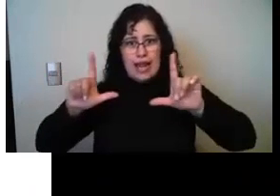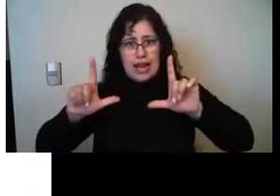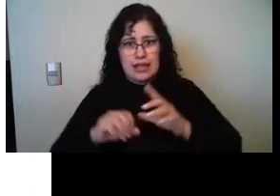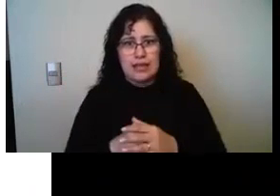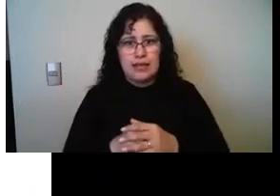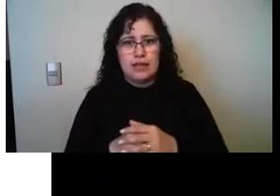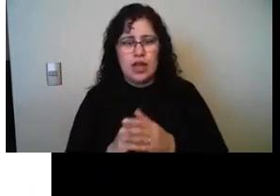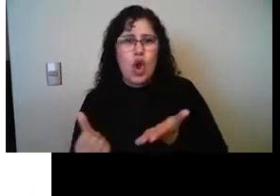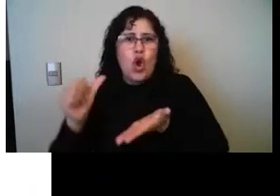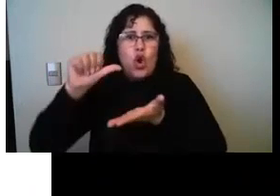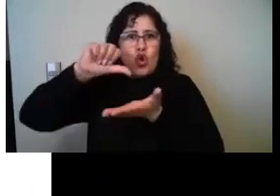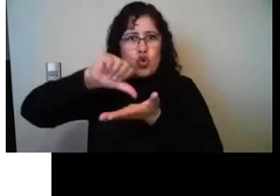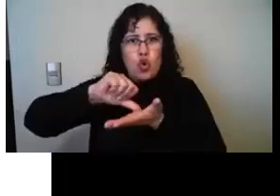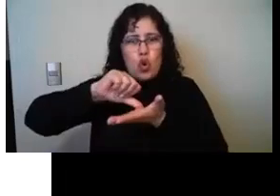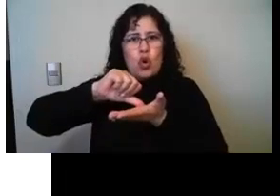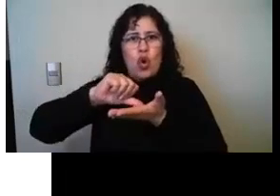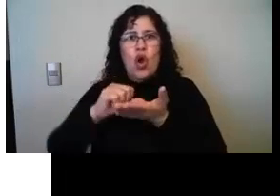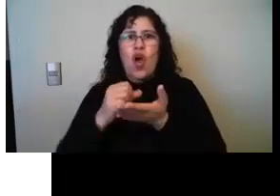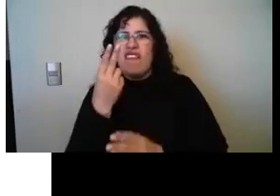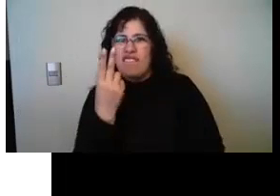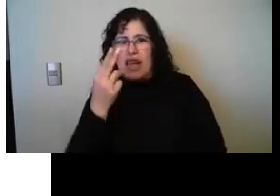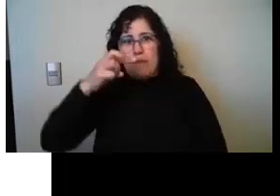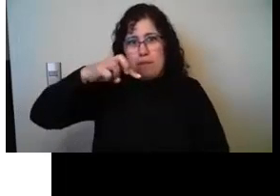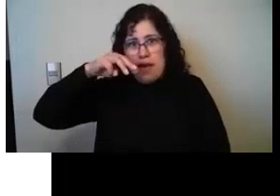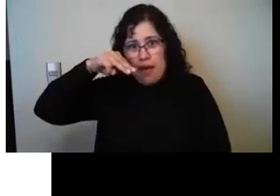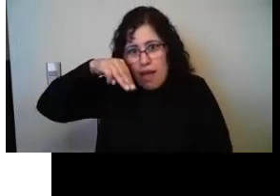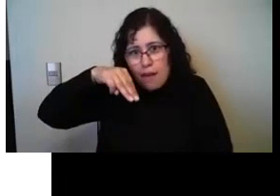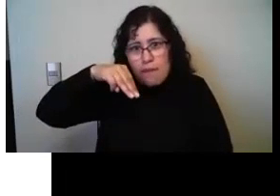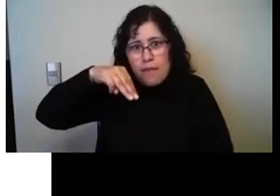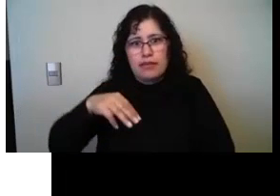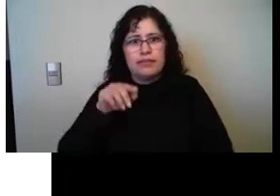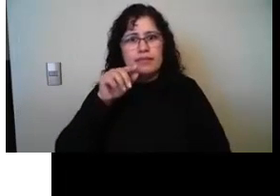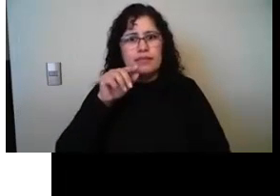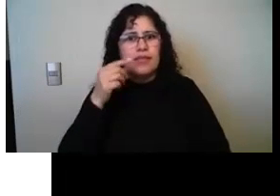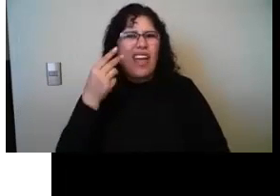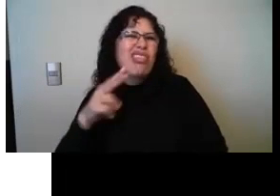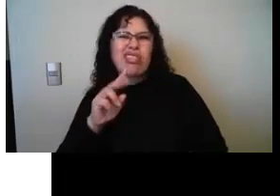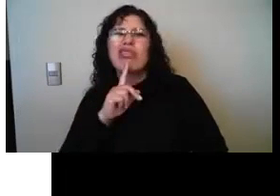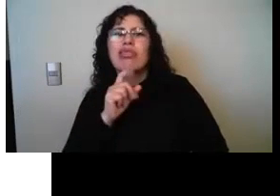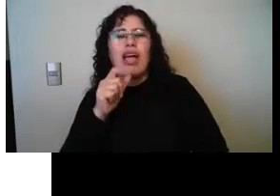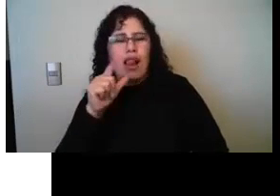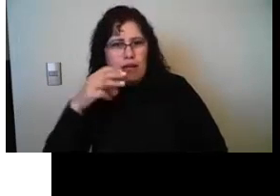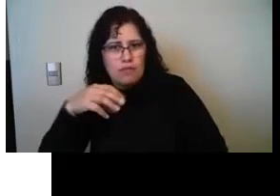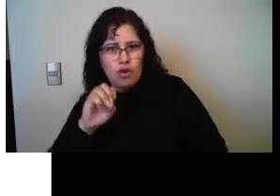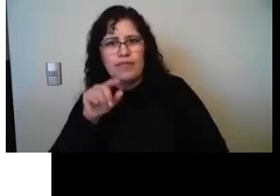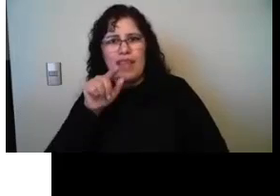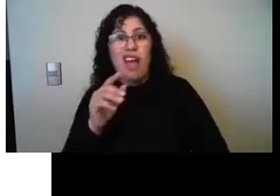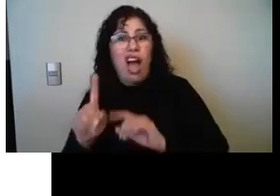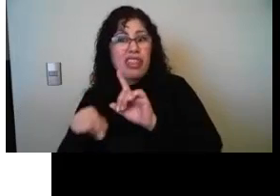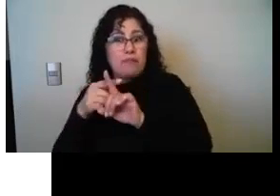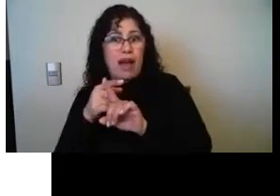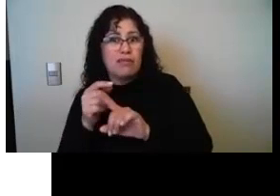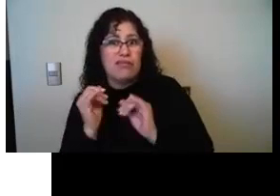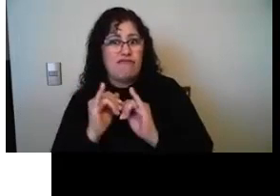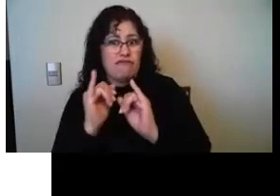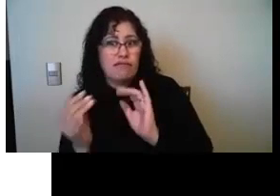ventral posteromedial del tálamo. Acá nos otorgan una información adicional, que serían